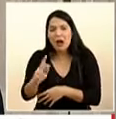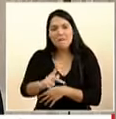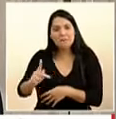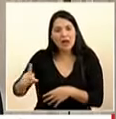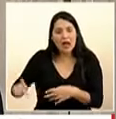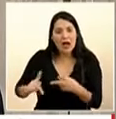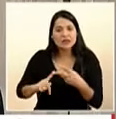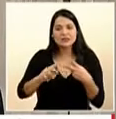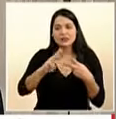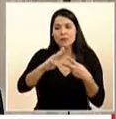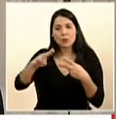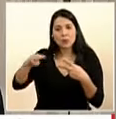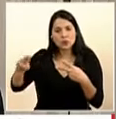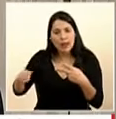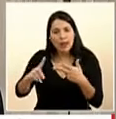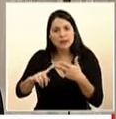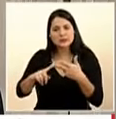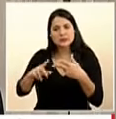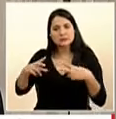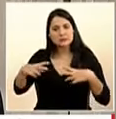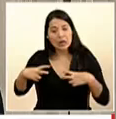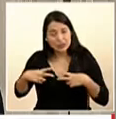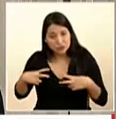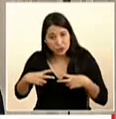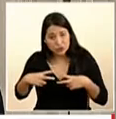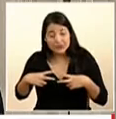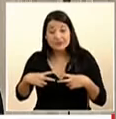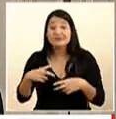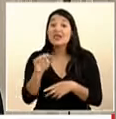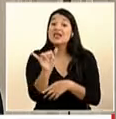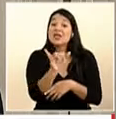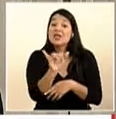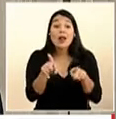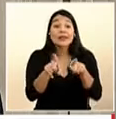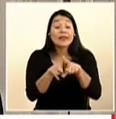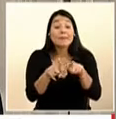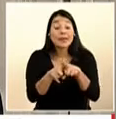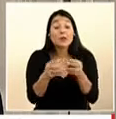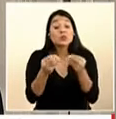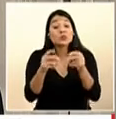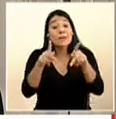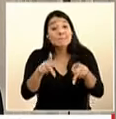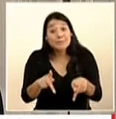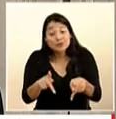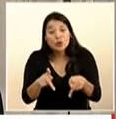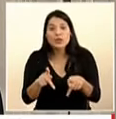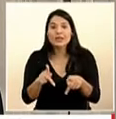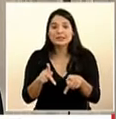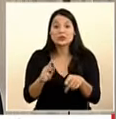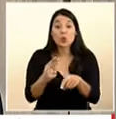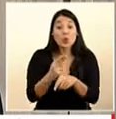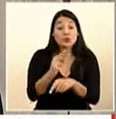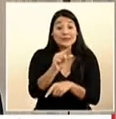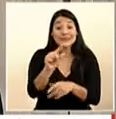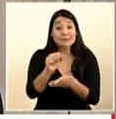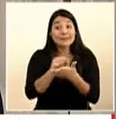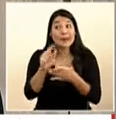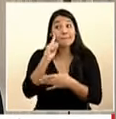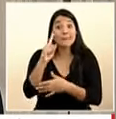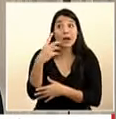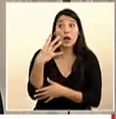lugar de vacación como de muchas personas fuera de nuestras fronteras esta es una situación excepcional